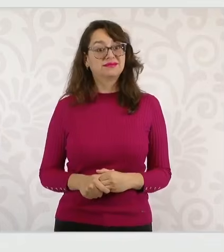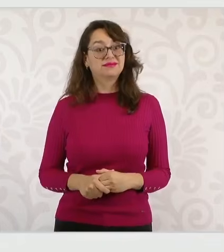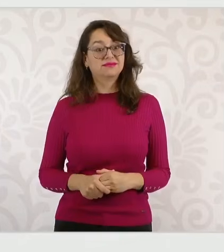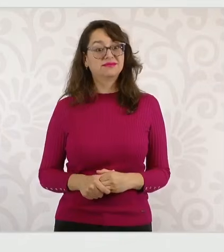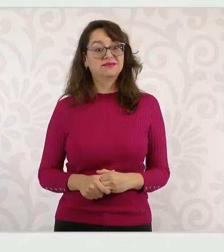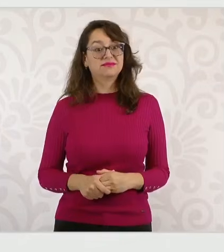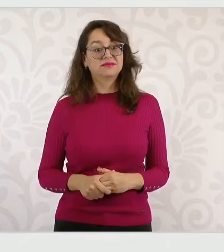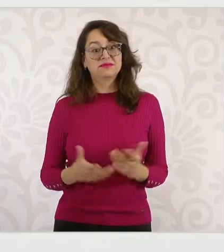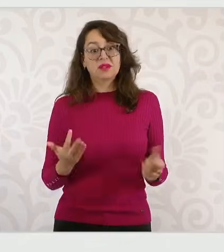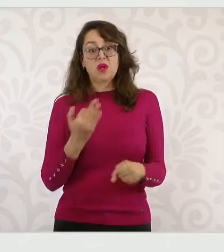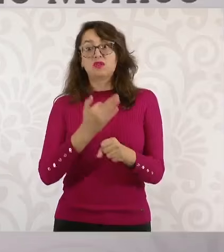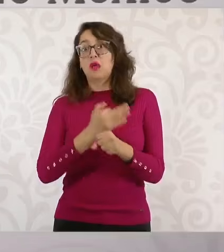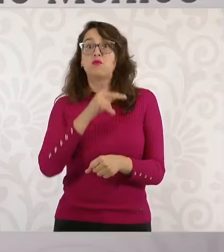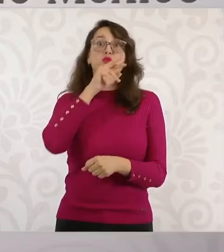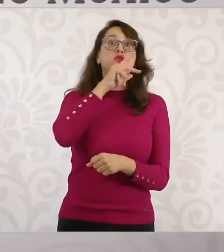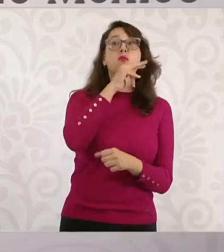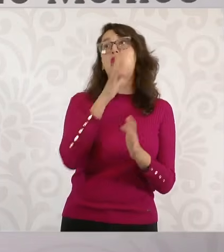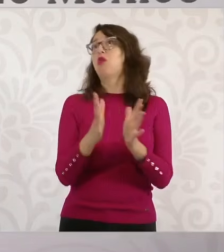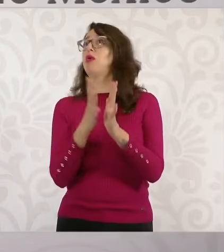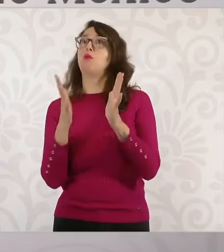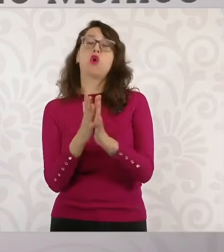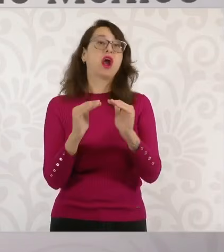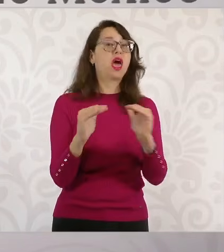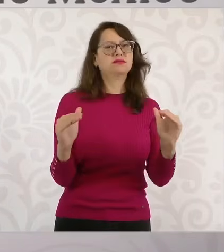Y ellos muy preocupados por la democracia,